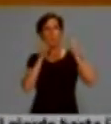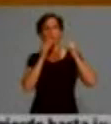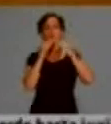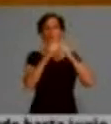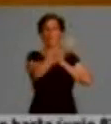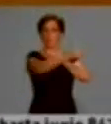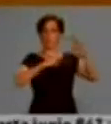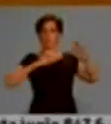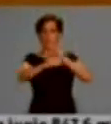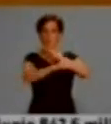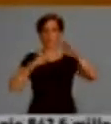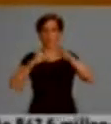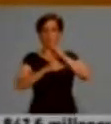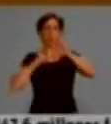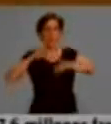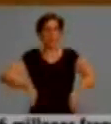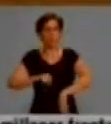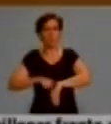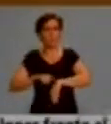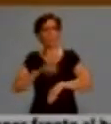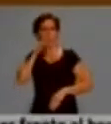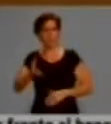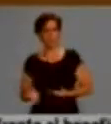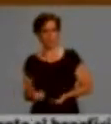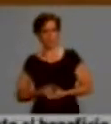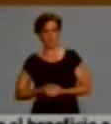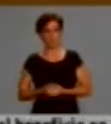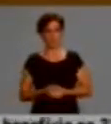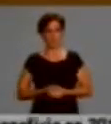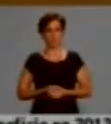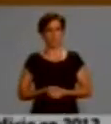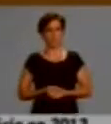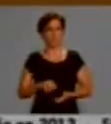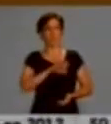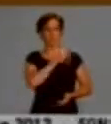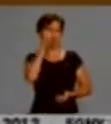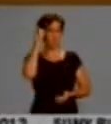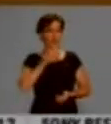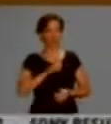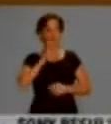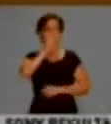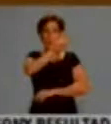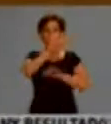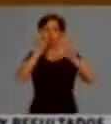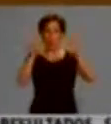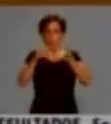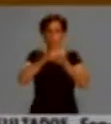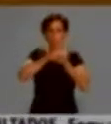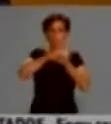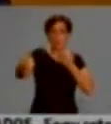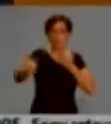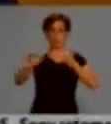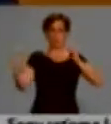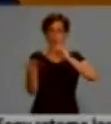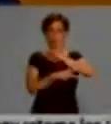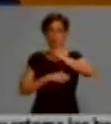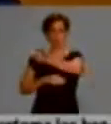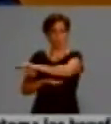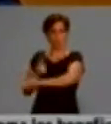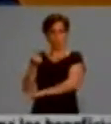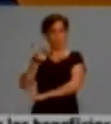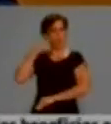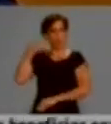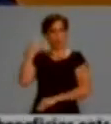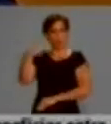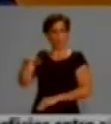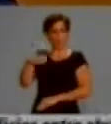envió en el último momento. Señor Rajoy, los 48 millones de euros en las cuentas de Bárcenas supondrían,